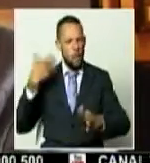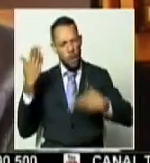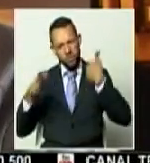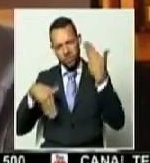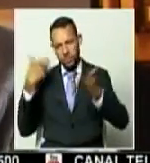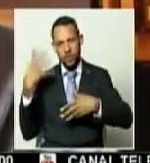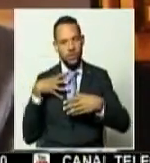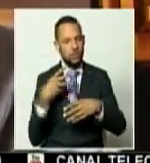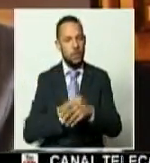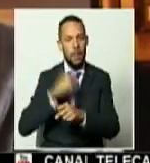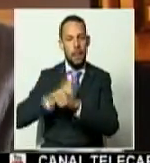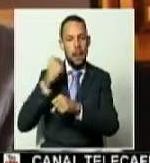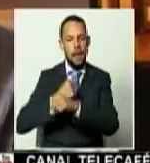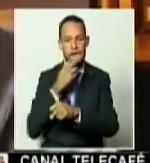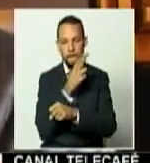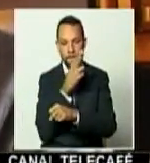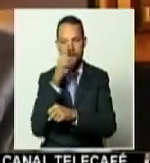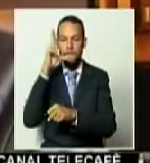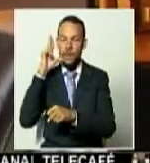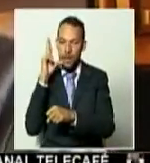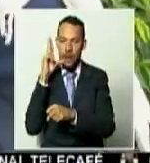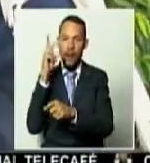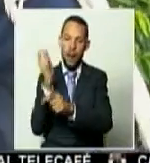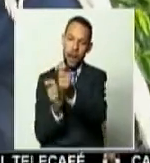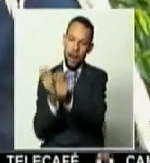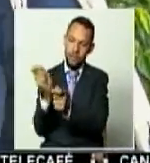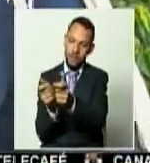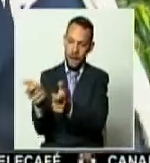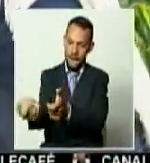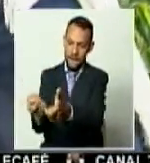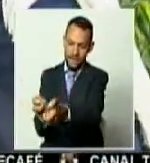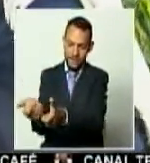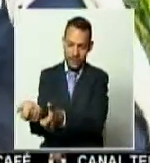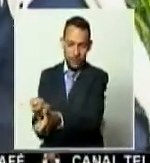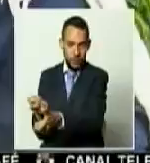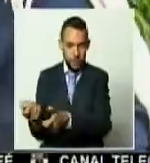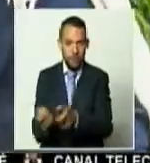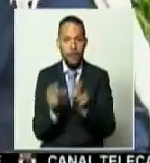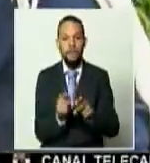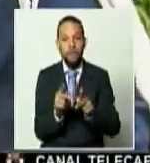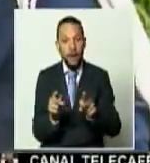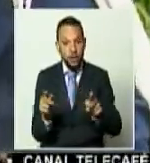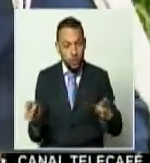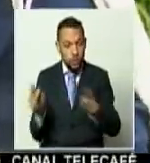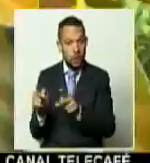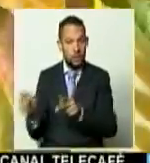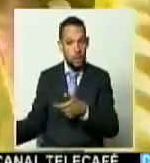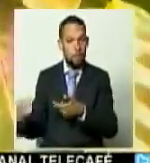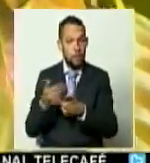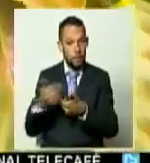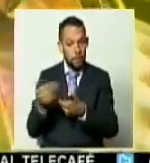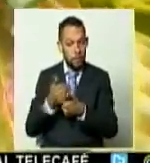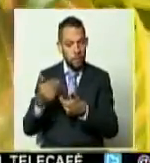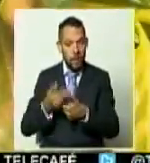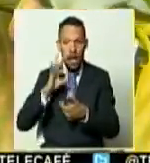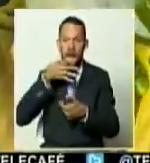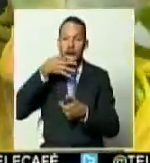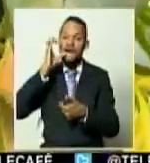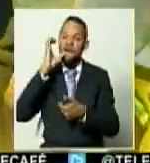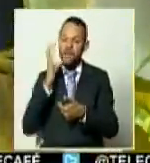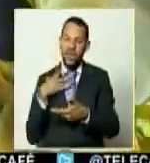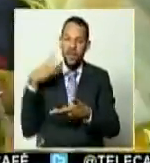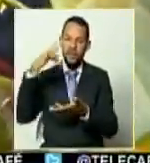motor de desarrollo que tiene el departamento y la región. Asegura que personas de otras zonas del país han venido a Caldas para integrarse a la buena cosecha